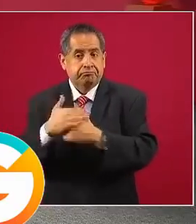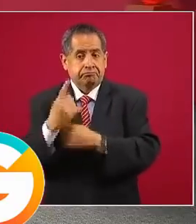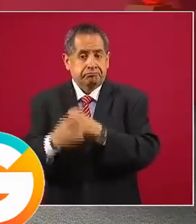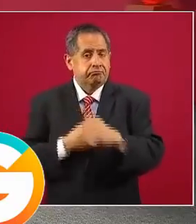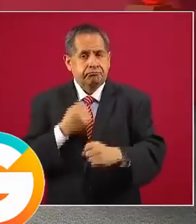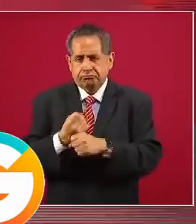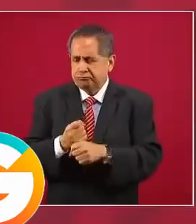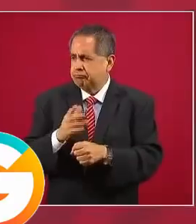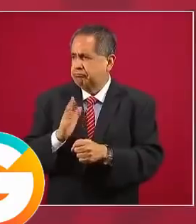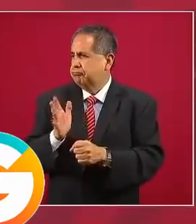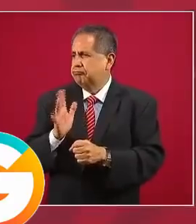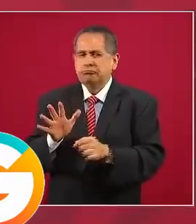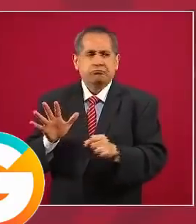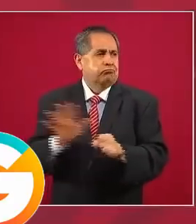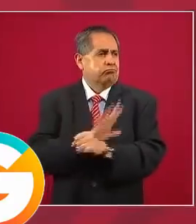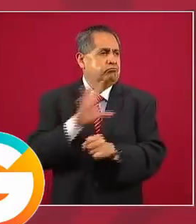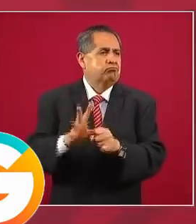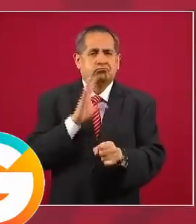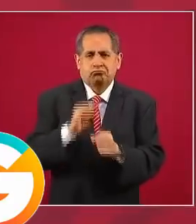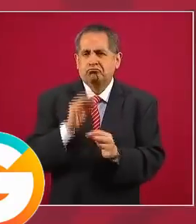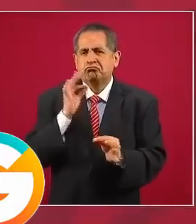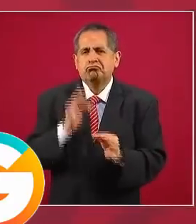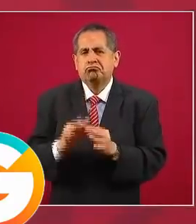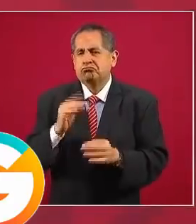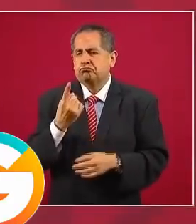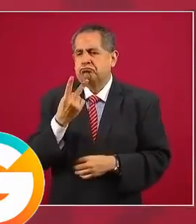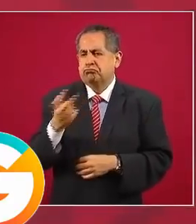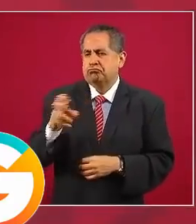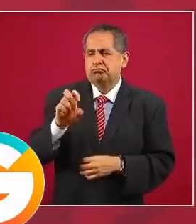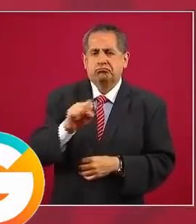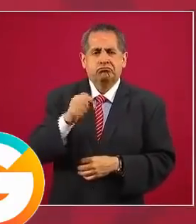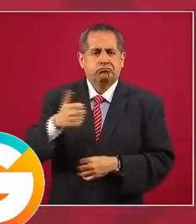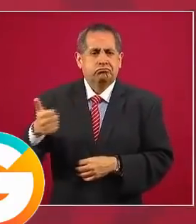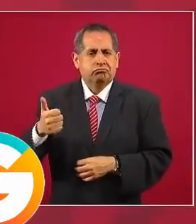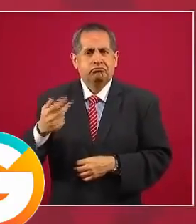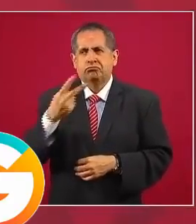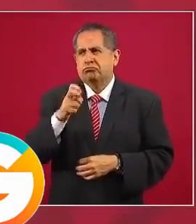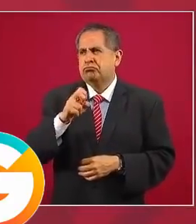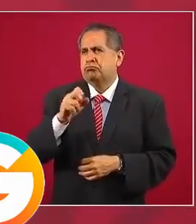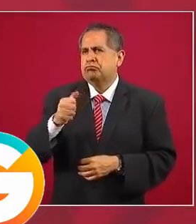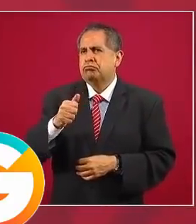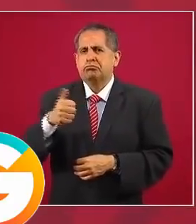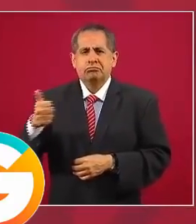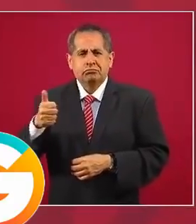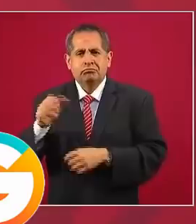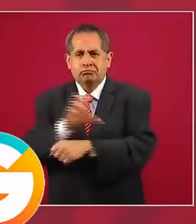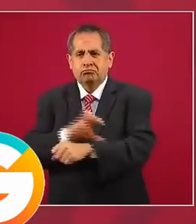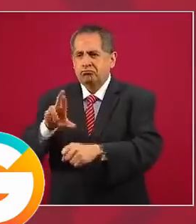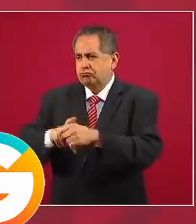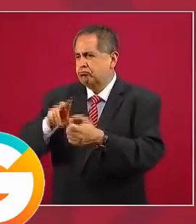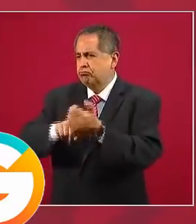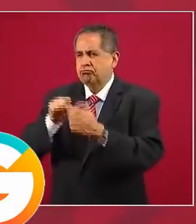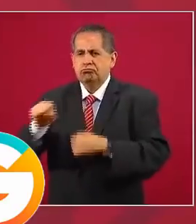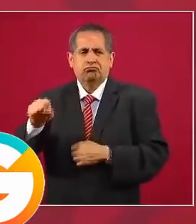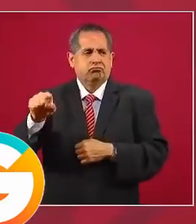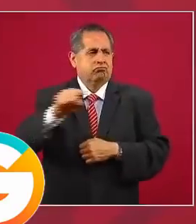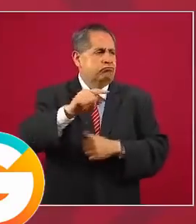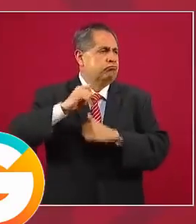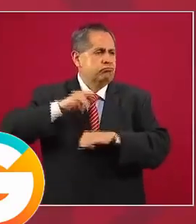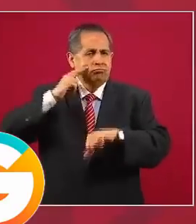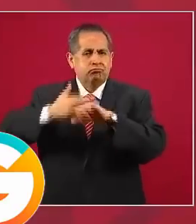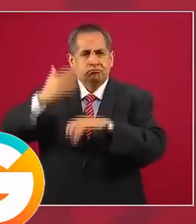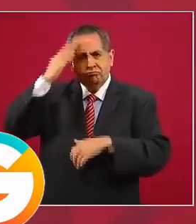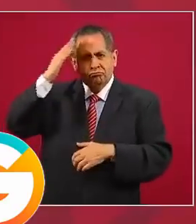casi todos los cuarteles, 266 cuarteles, 266 coordinaciones